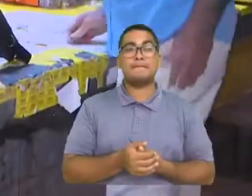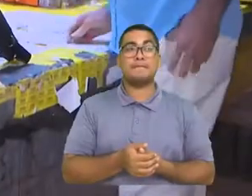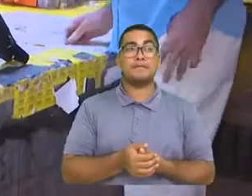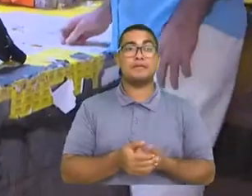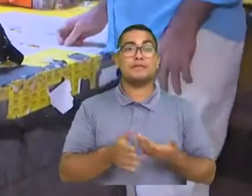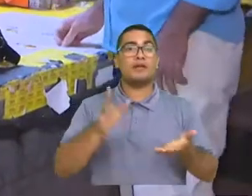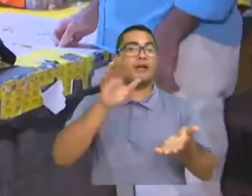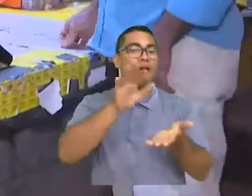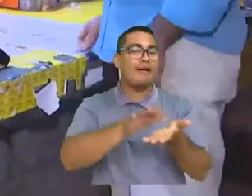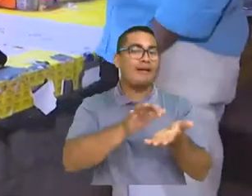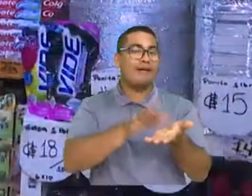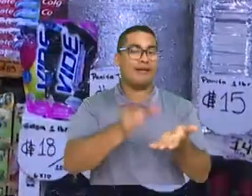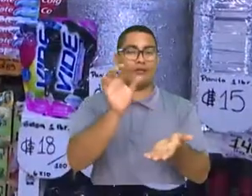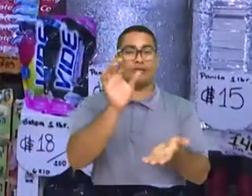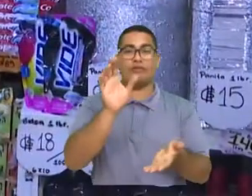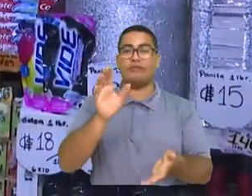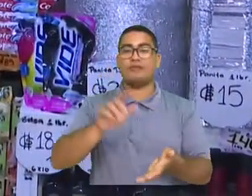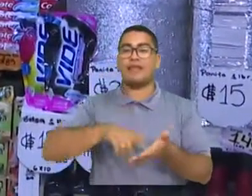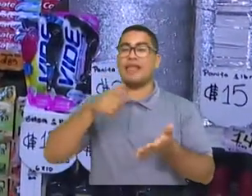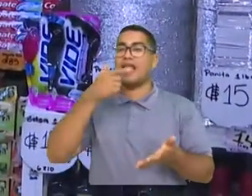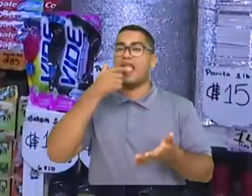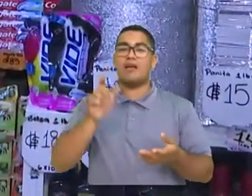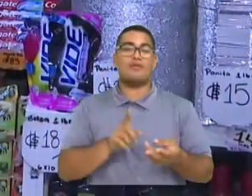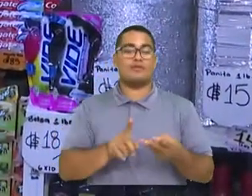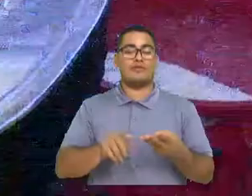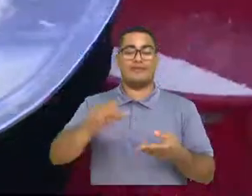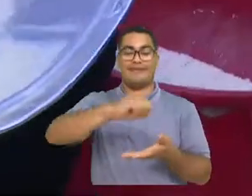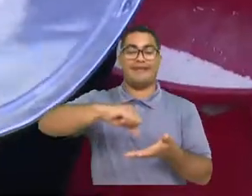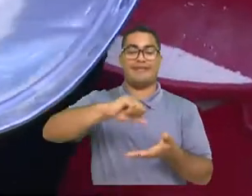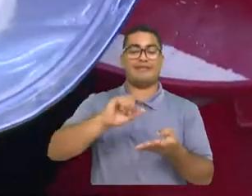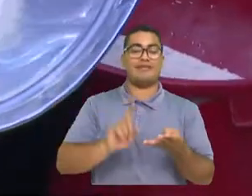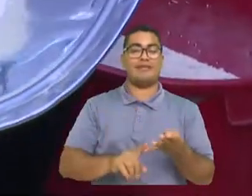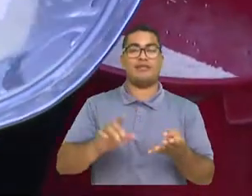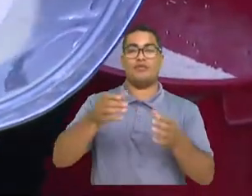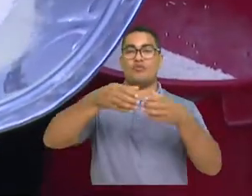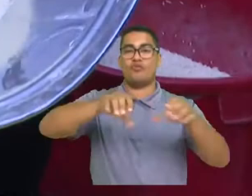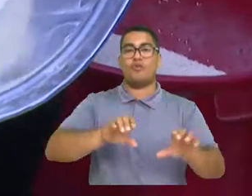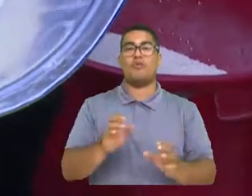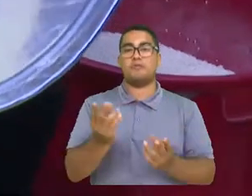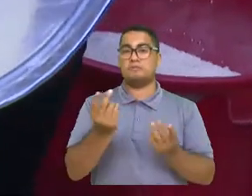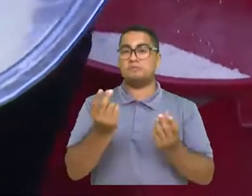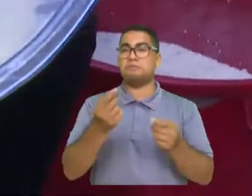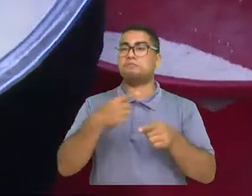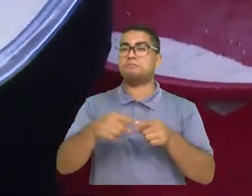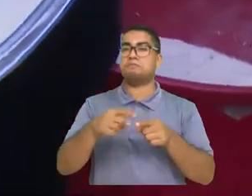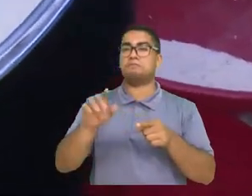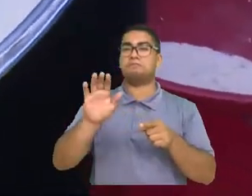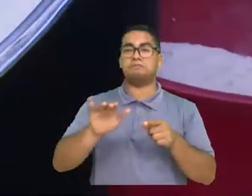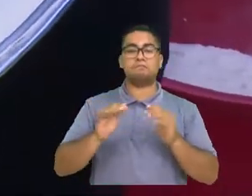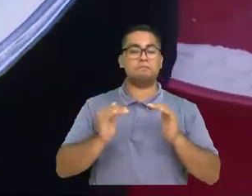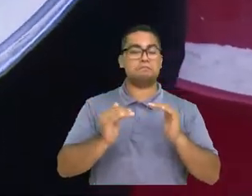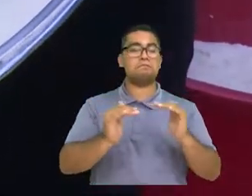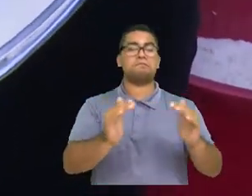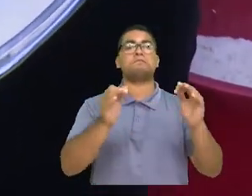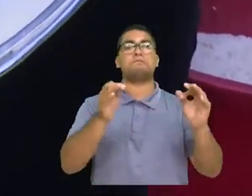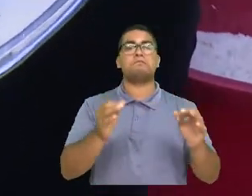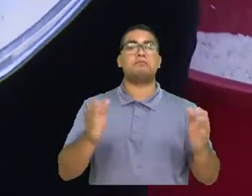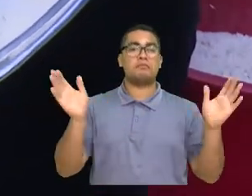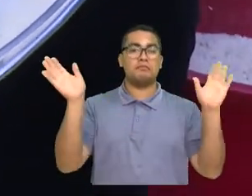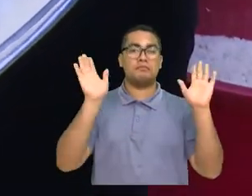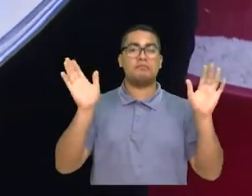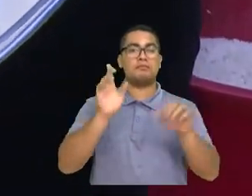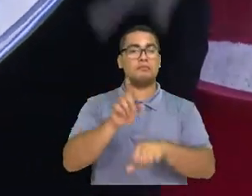Productos como el arroz, el azúcar, el aceite y los huevos mantienen la estabilidad en sus precios en el mercado Roberto Güemes de